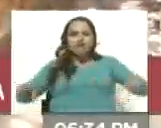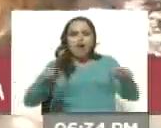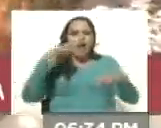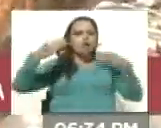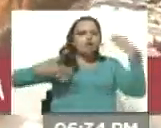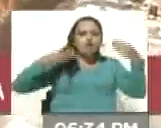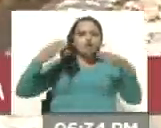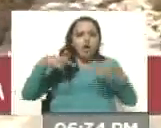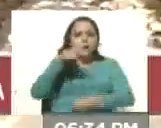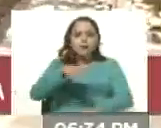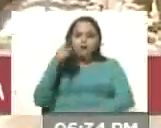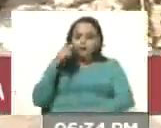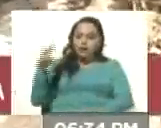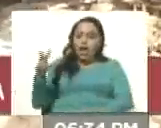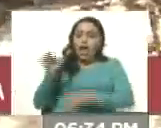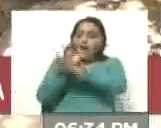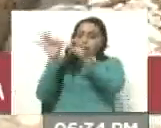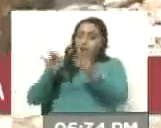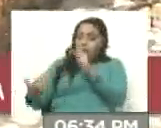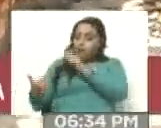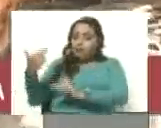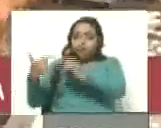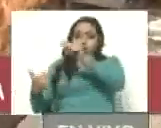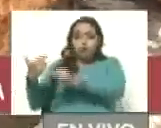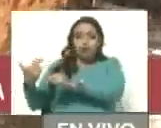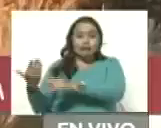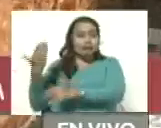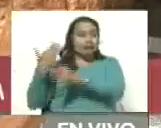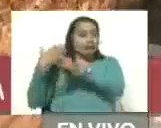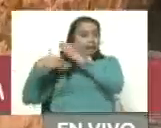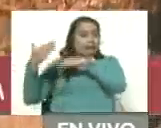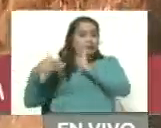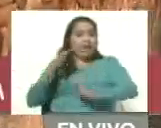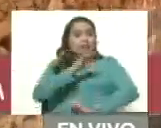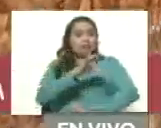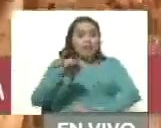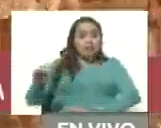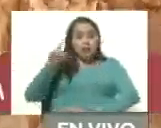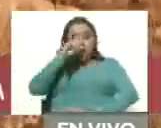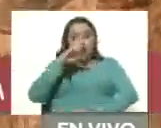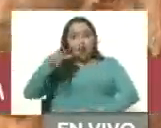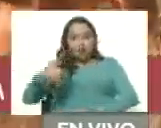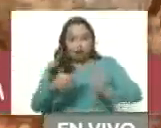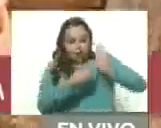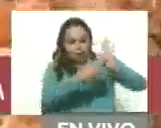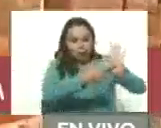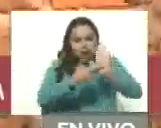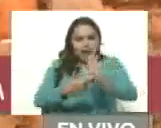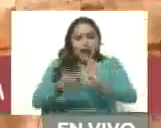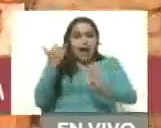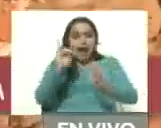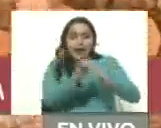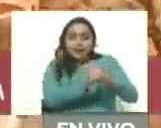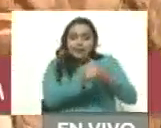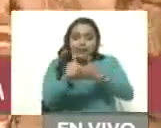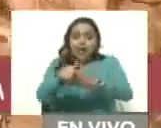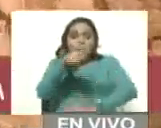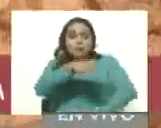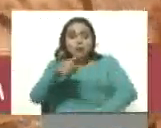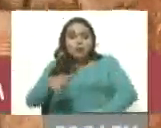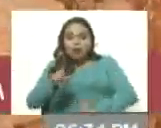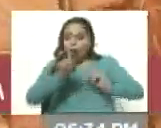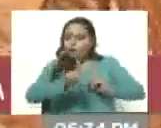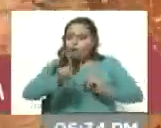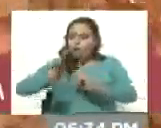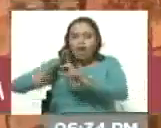le dice a la gente estas técnicas son de hace 300 años ustedes pueden apreciar van a ver personas guías guías que van a explicarle a la gente